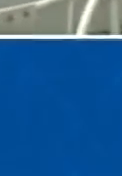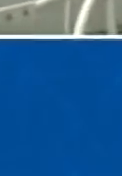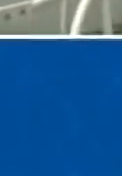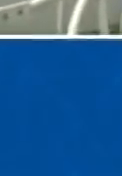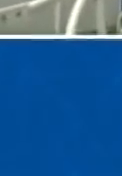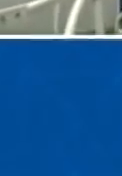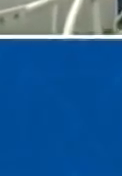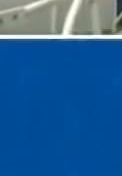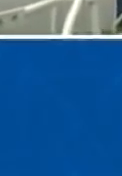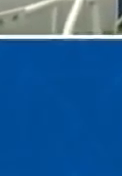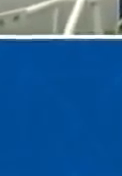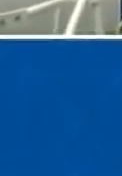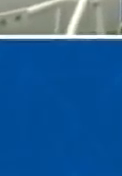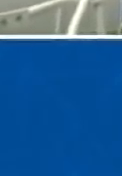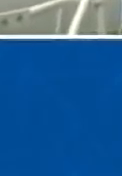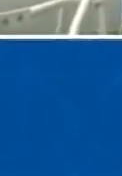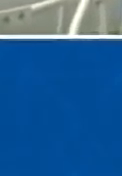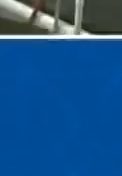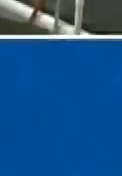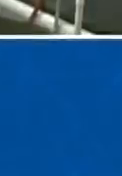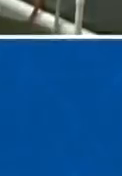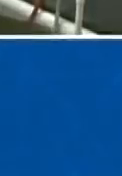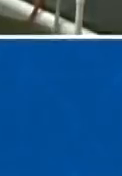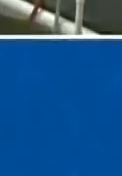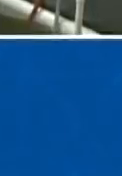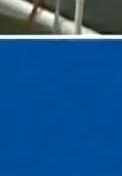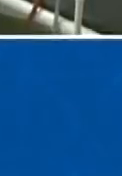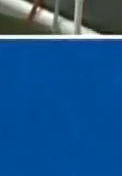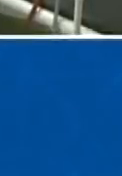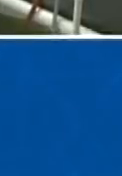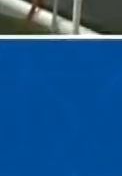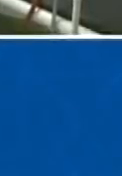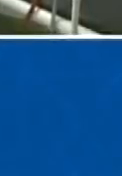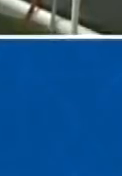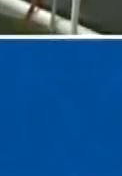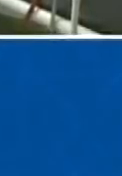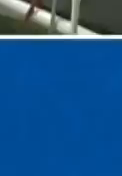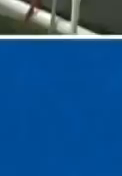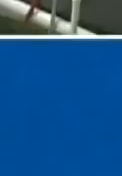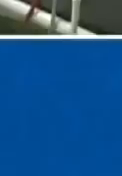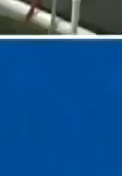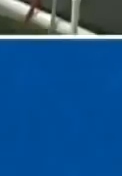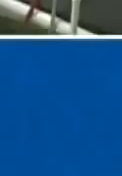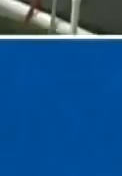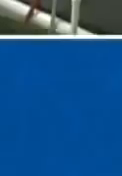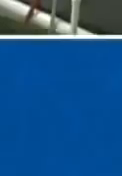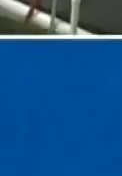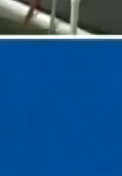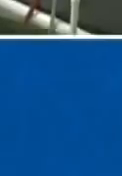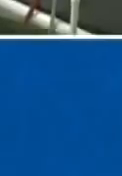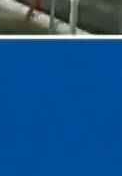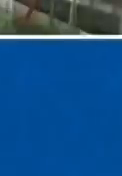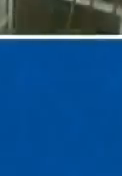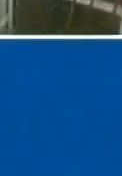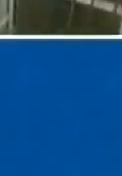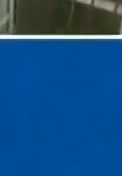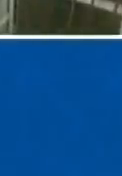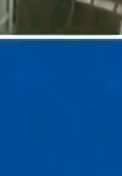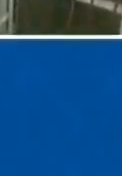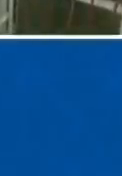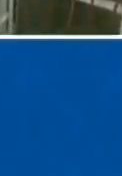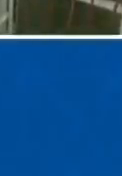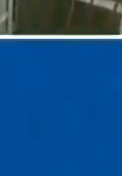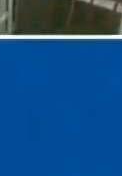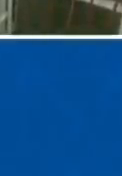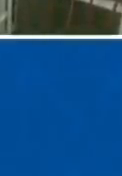todo. Este es un bastón de ciego, un bastón que no está llegando al país. Lo estamos haciendo los trabajadores de Alcázar. Un